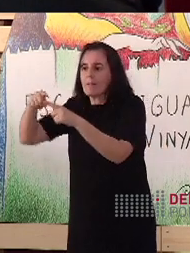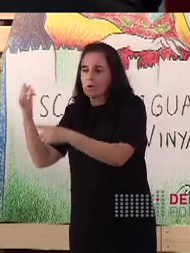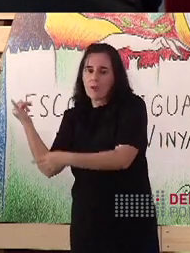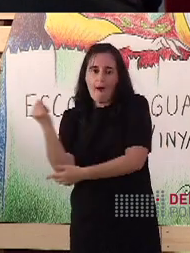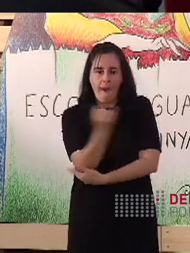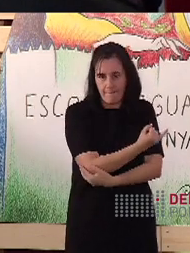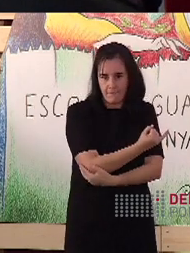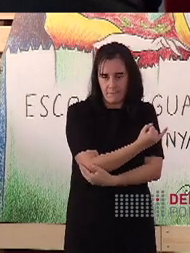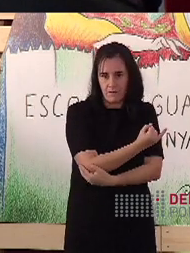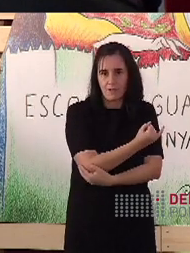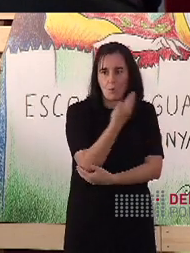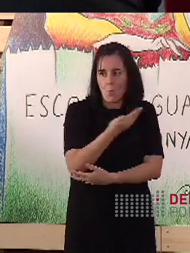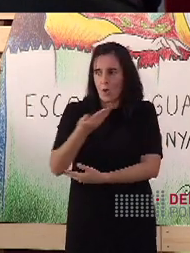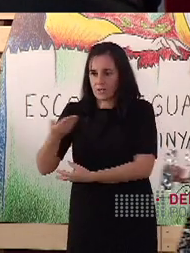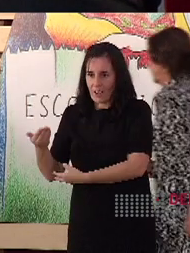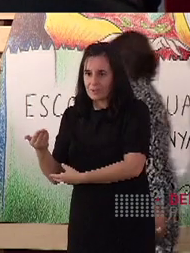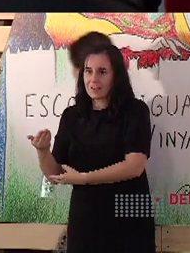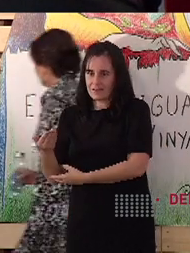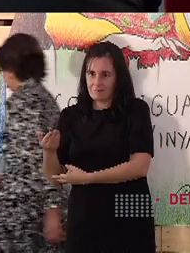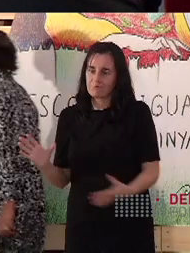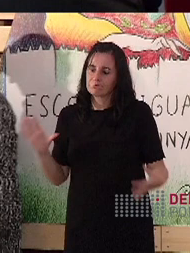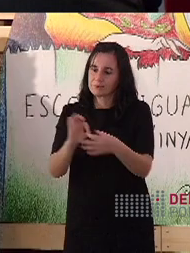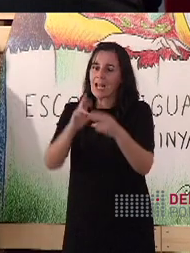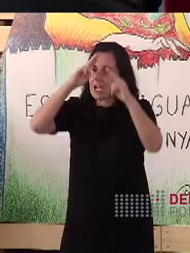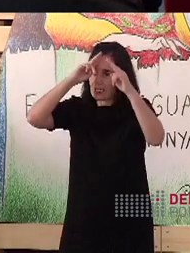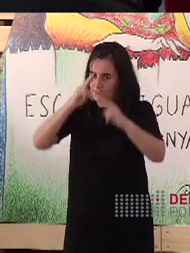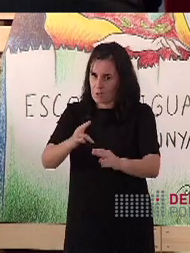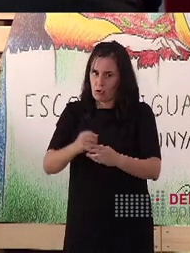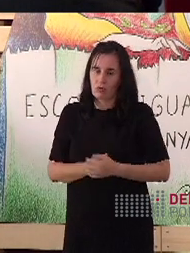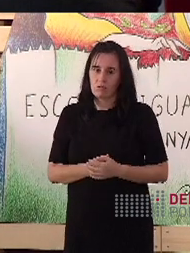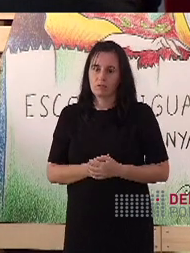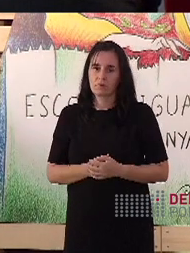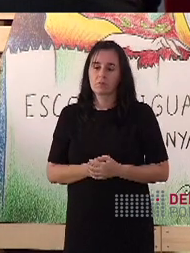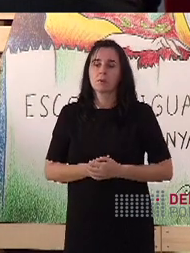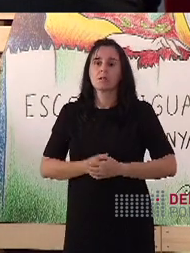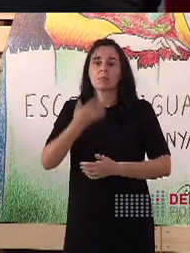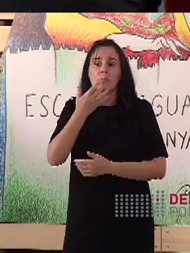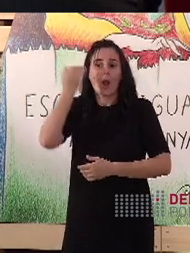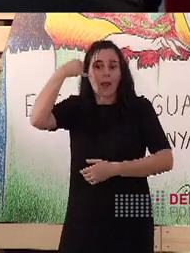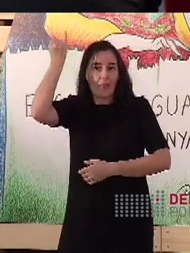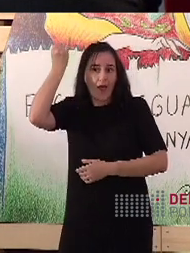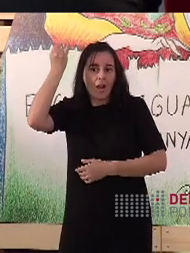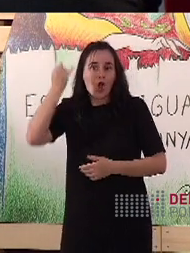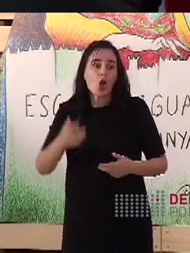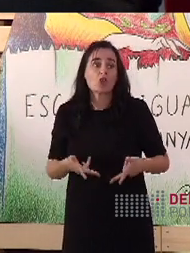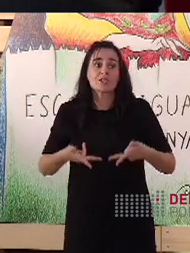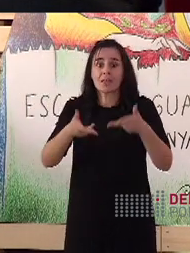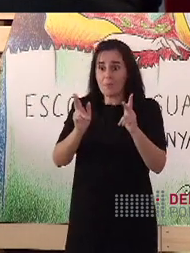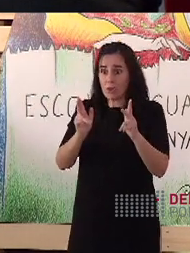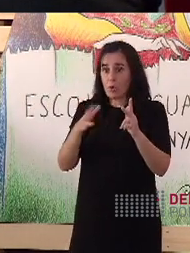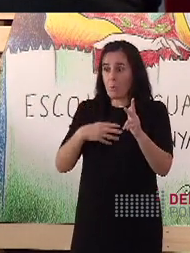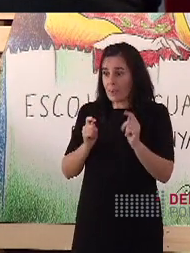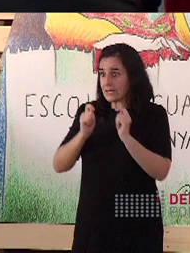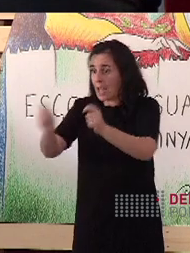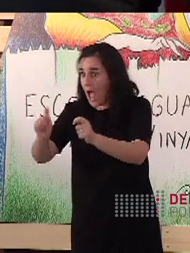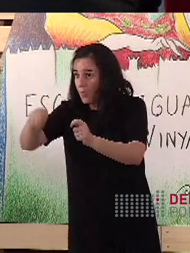que son muy importantes, que tienen que ver con el respeto. Entre otras cosas, la idea de que el consentimiento, igual que se da, se quita,